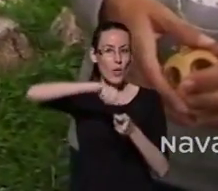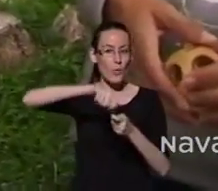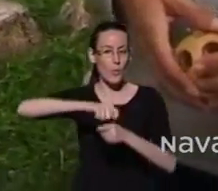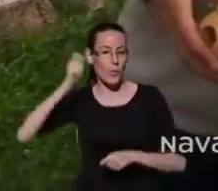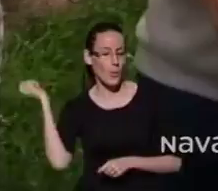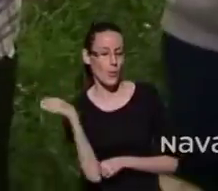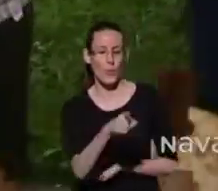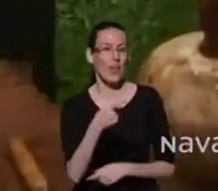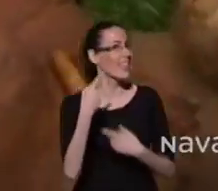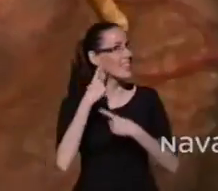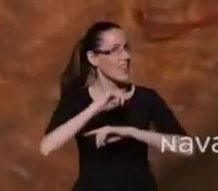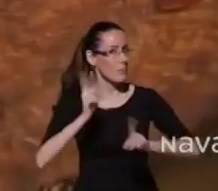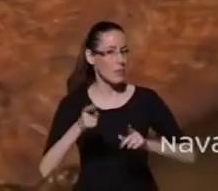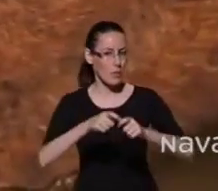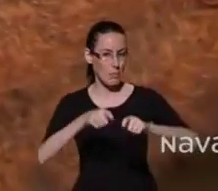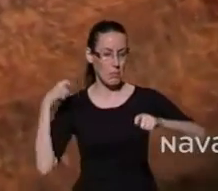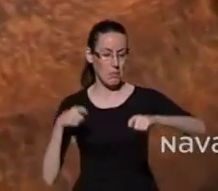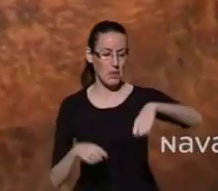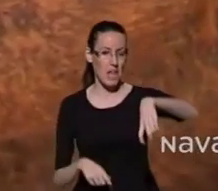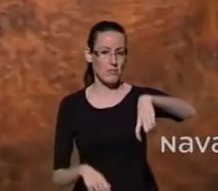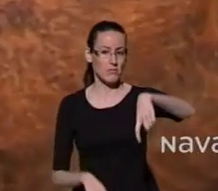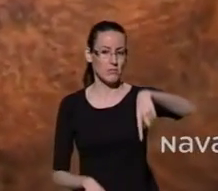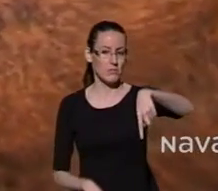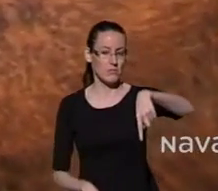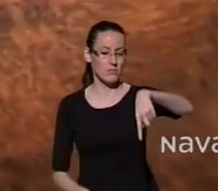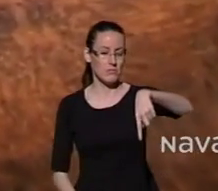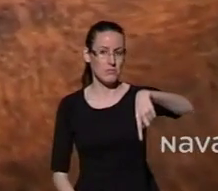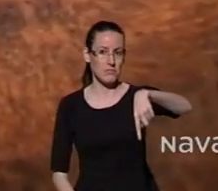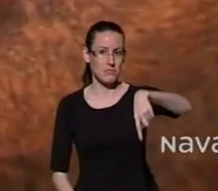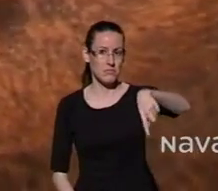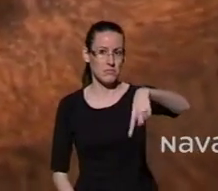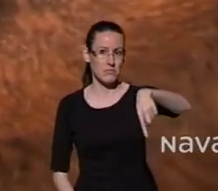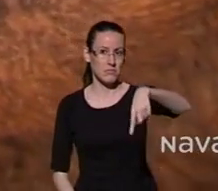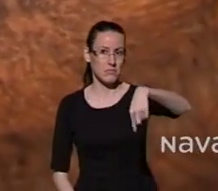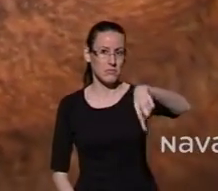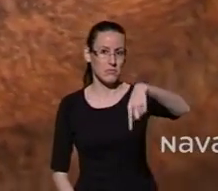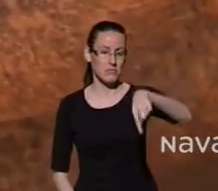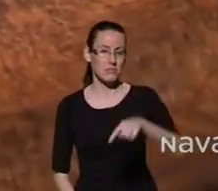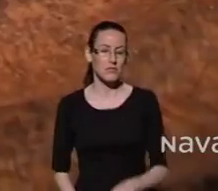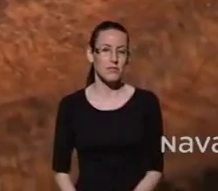se enrolla ella misma.